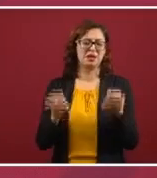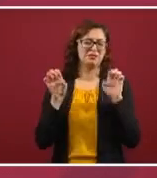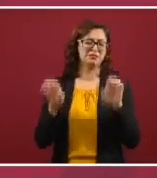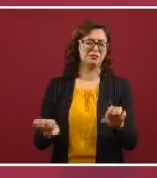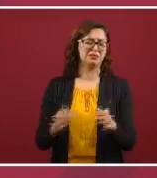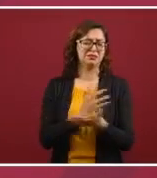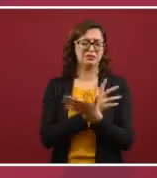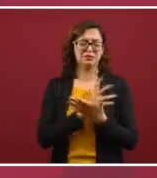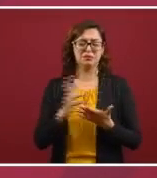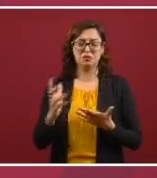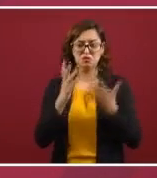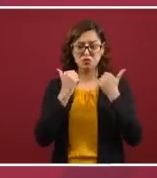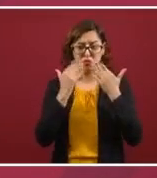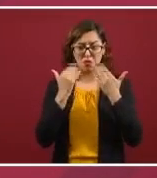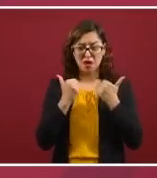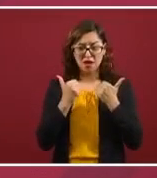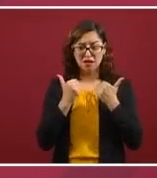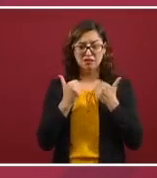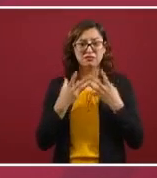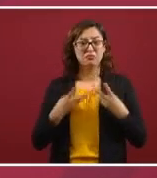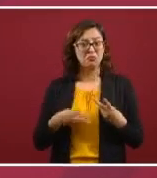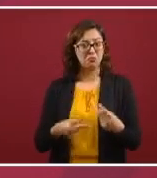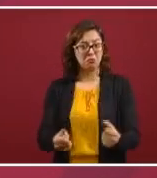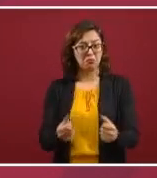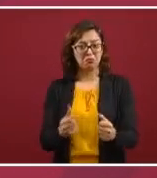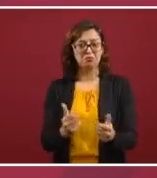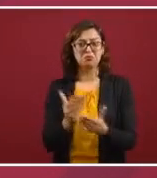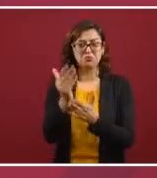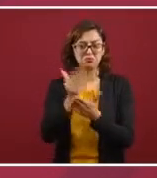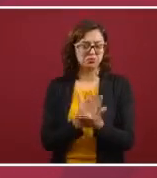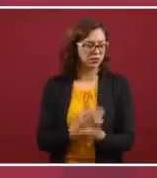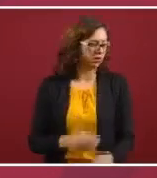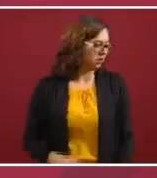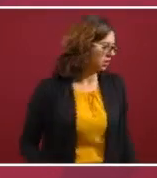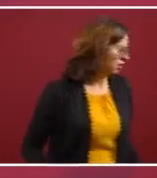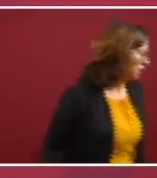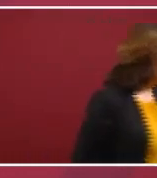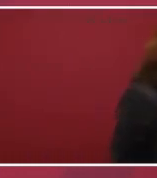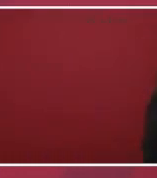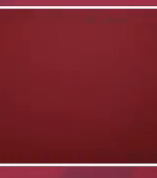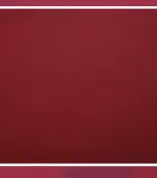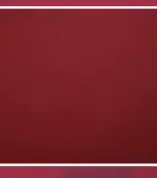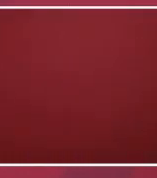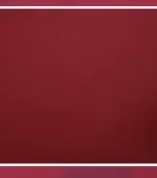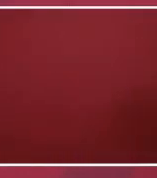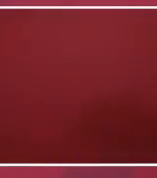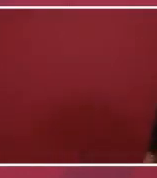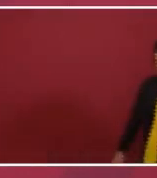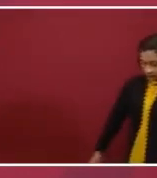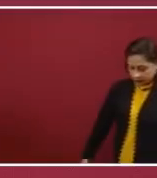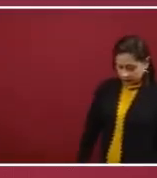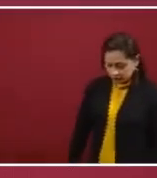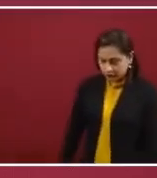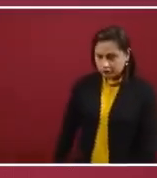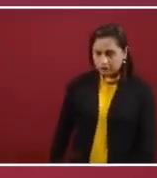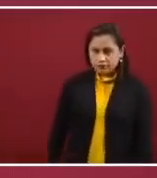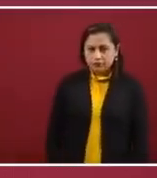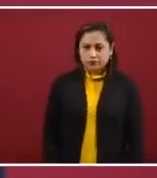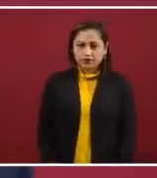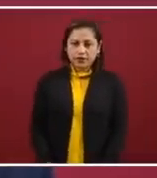gobierno, si se reduce el costo del gobierno a la sociedad, si hay